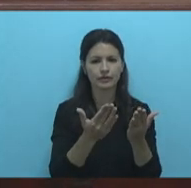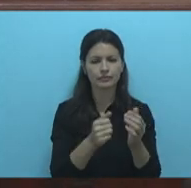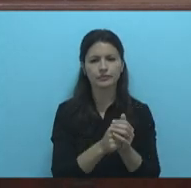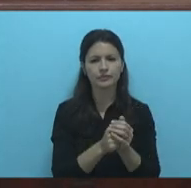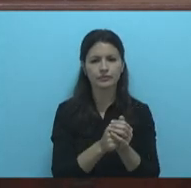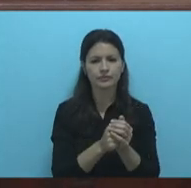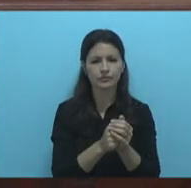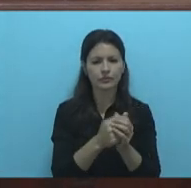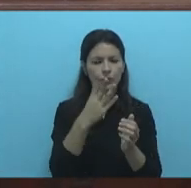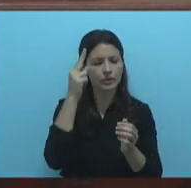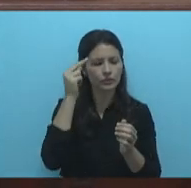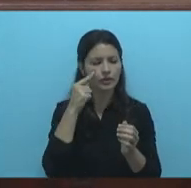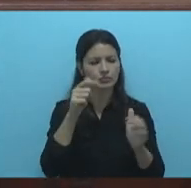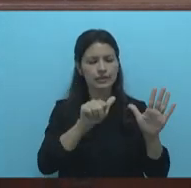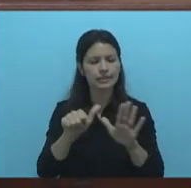Para el expediente